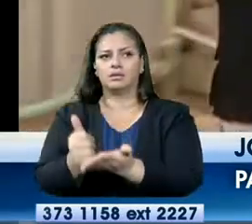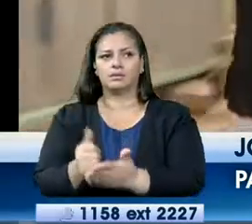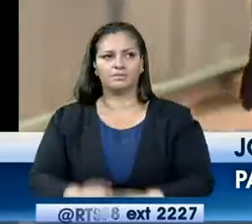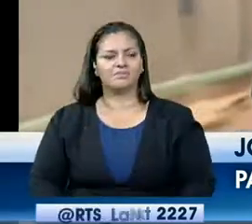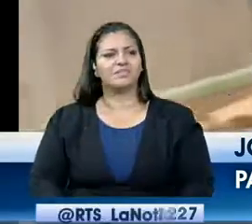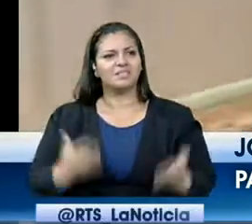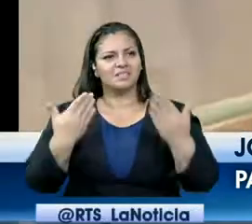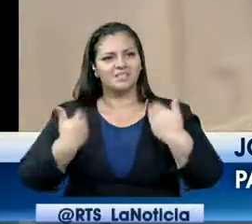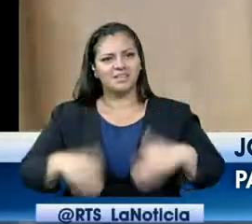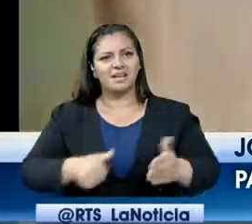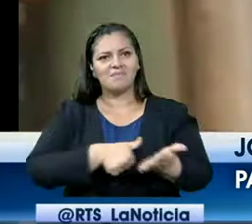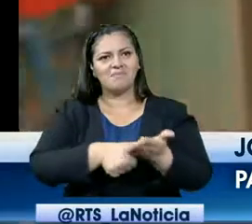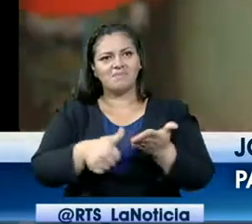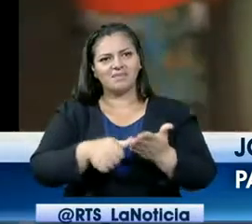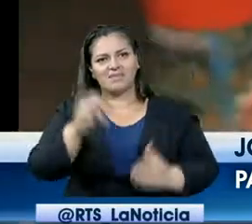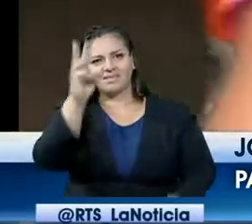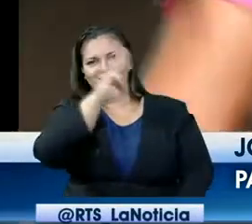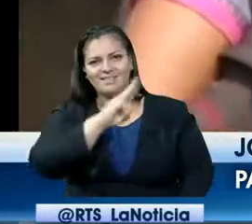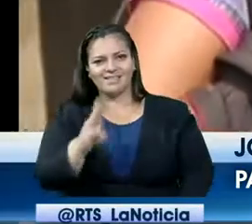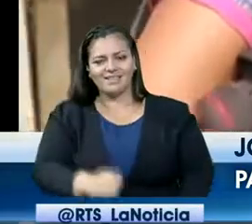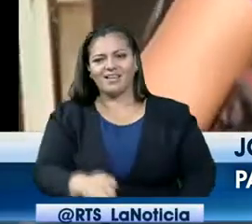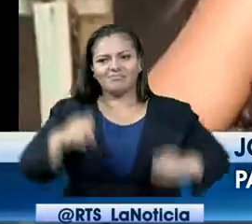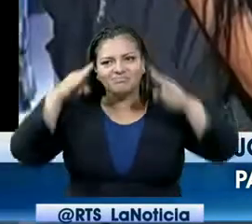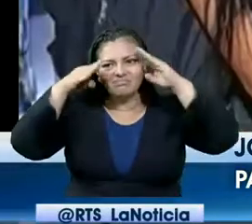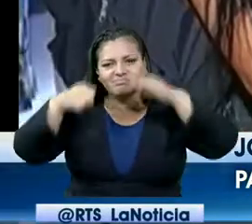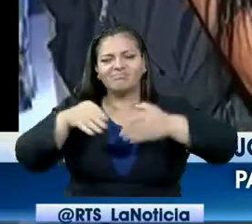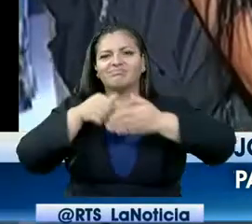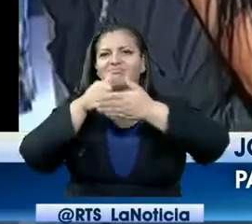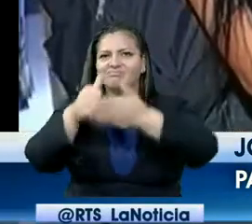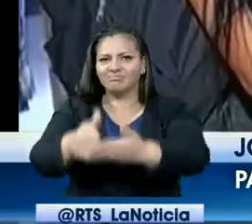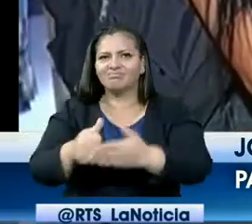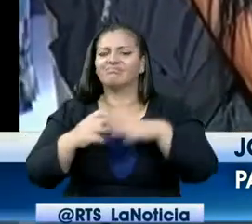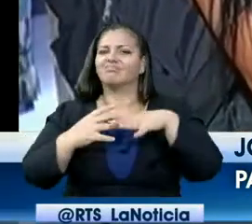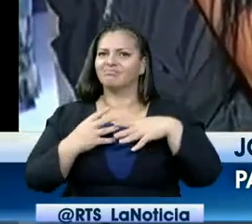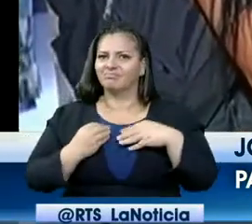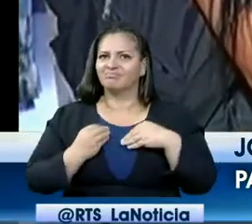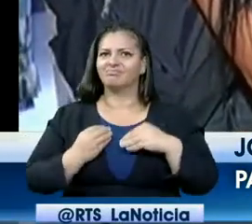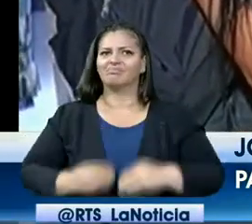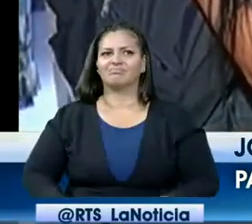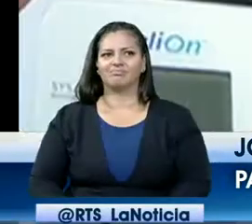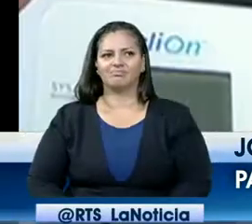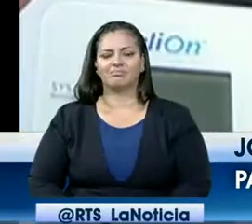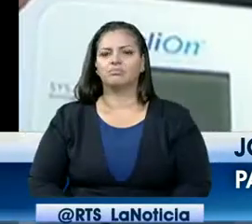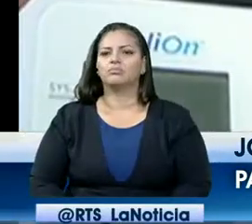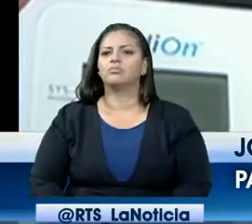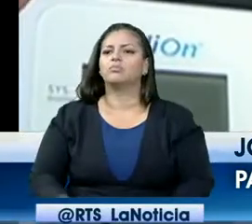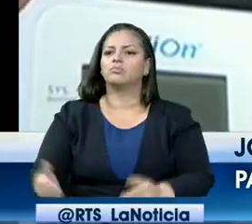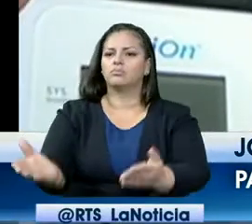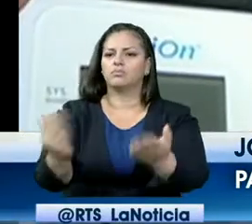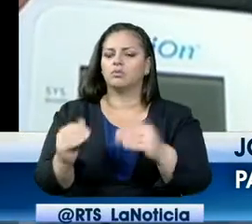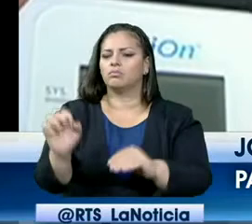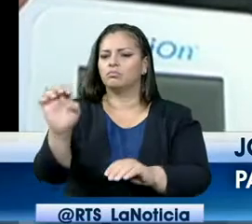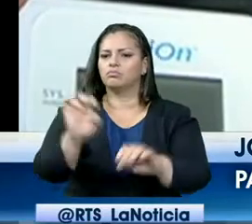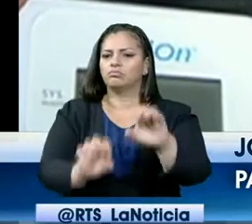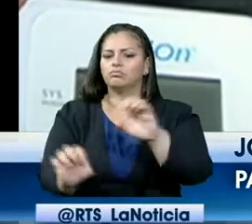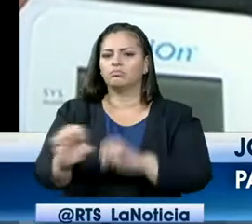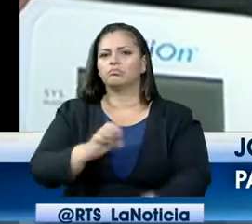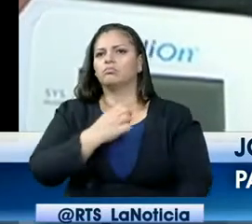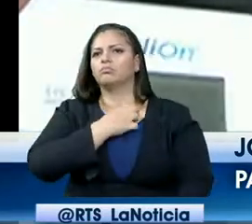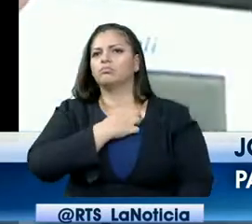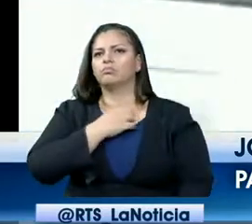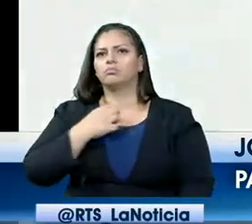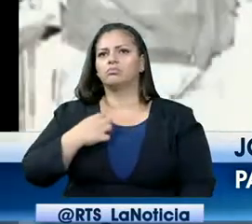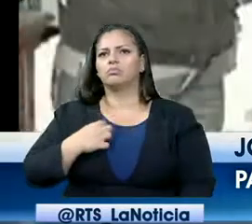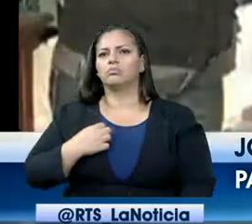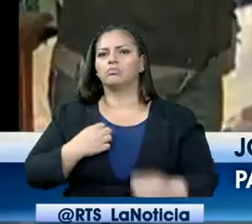llegó. Un equipo médico del Ministerio de Salud atendió a Michael realizándole todas las valoraciones médicas. La atención